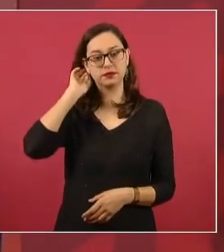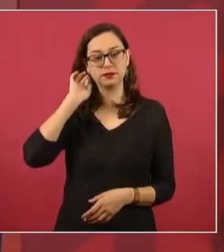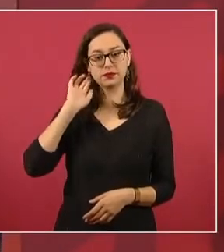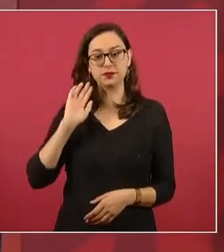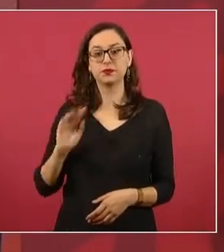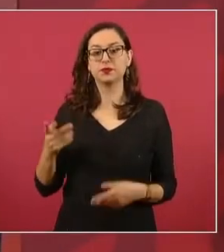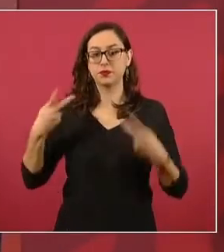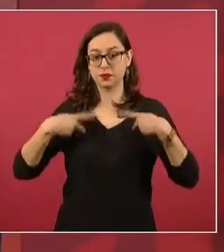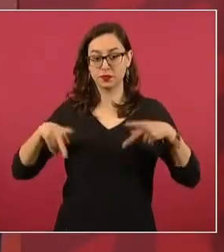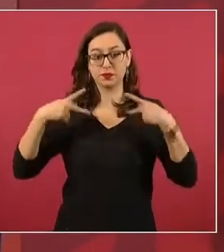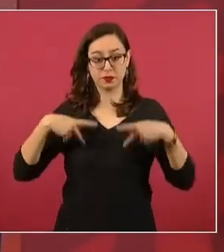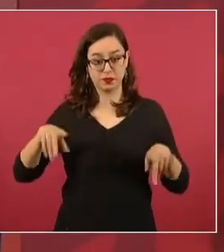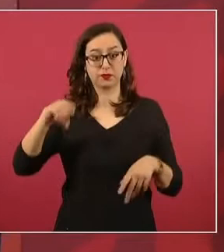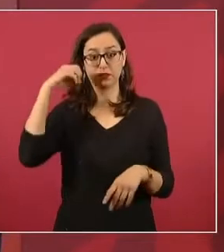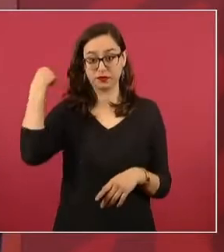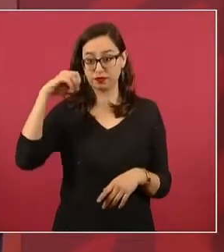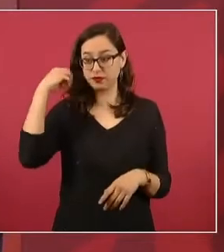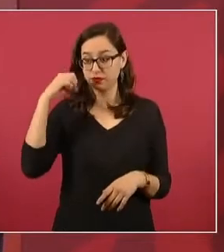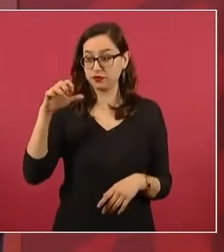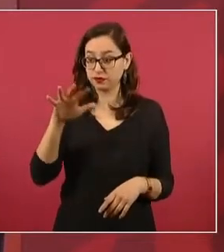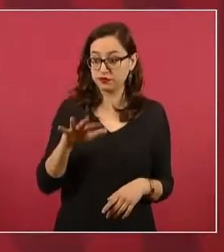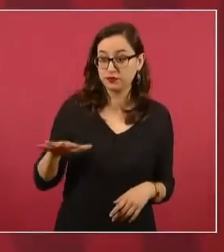todos los oaxaqueños van a tener